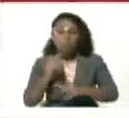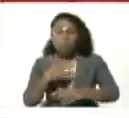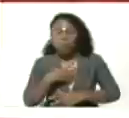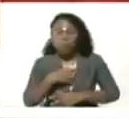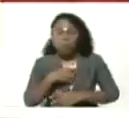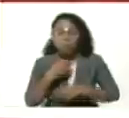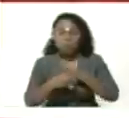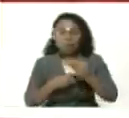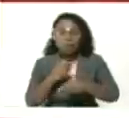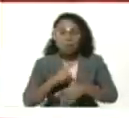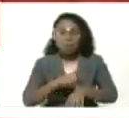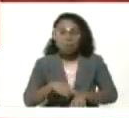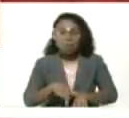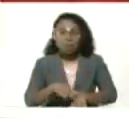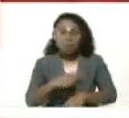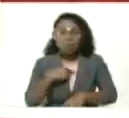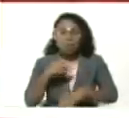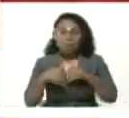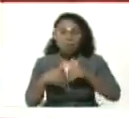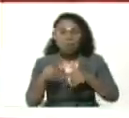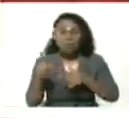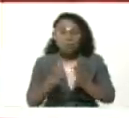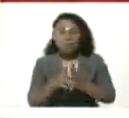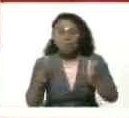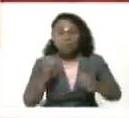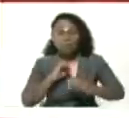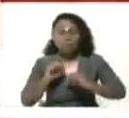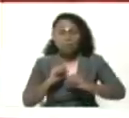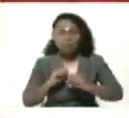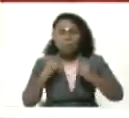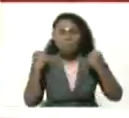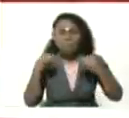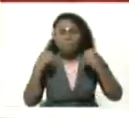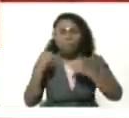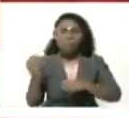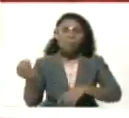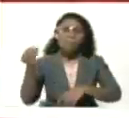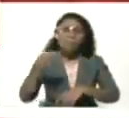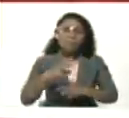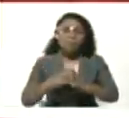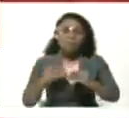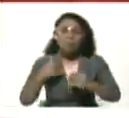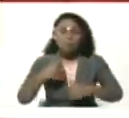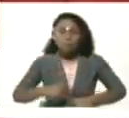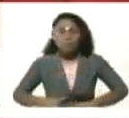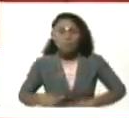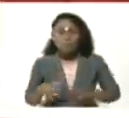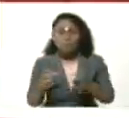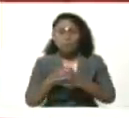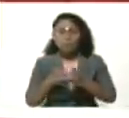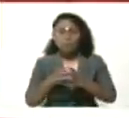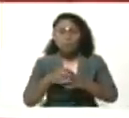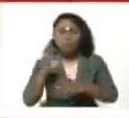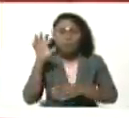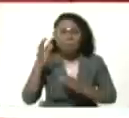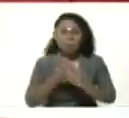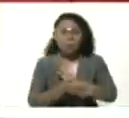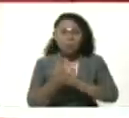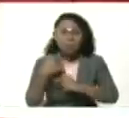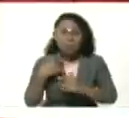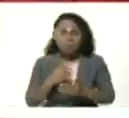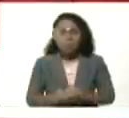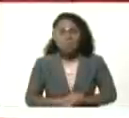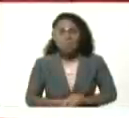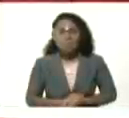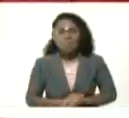porque se hizo tarde la votación. Es una gran maquinaria que vamos a poner en práctica, más todo el esfuerzo del Gran Polo Patriótico, de los partidos del Gran Polo